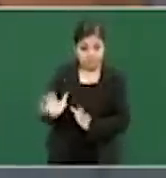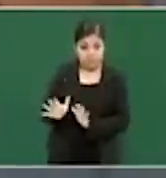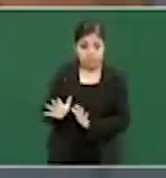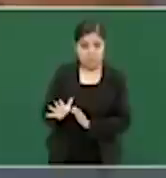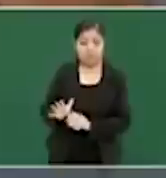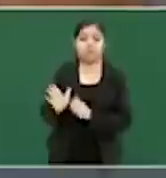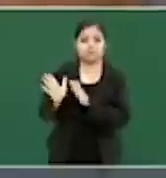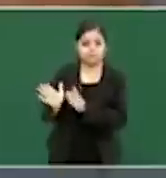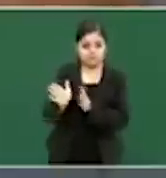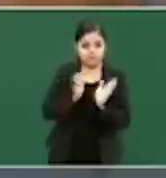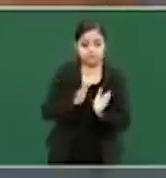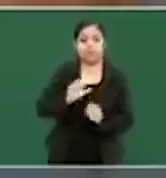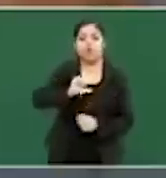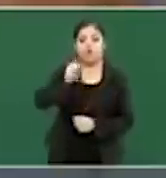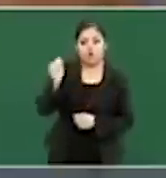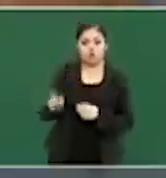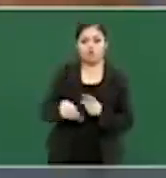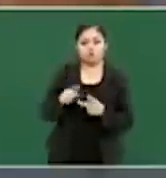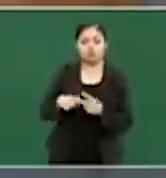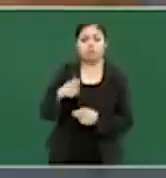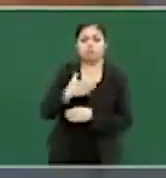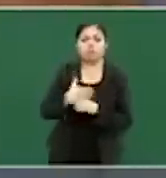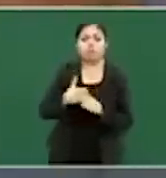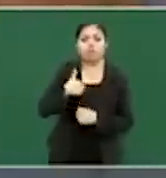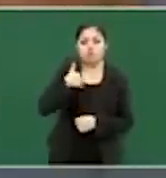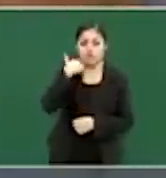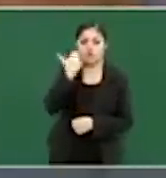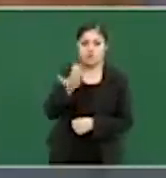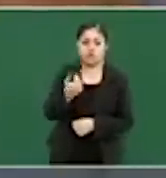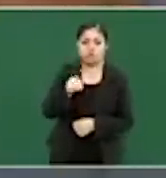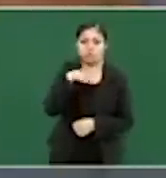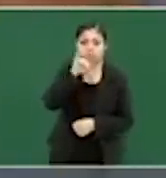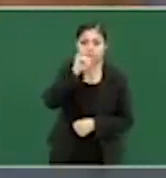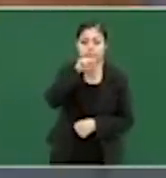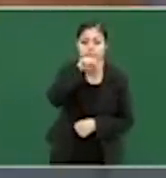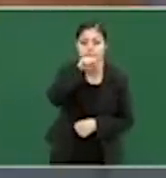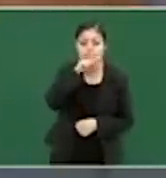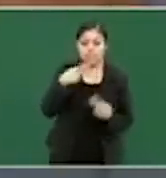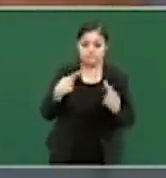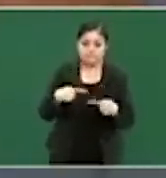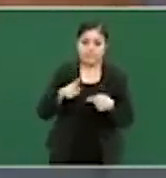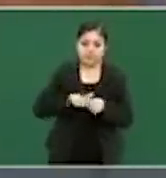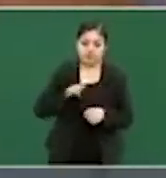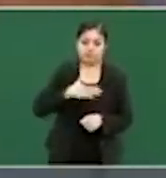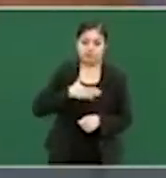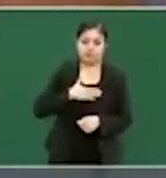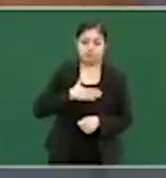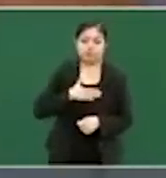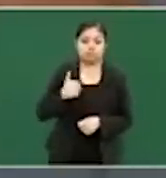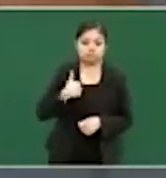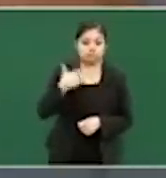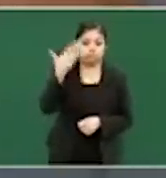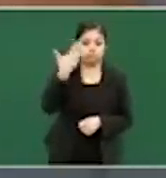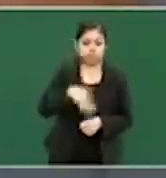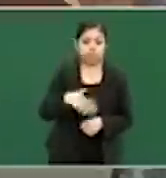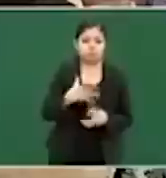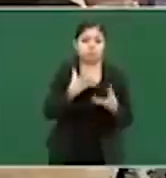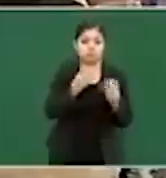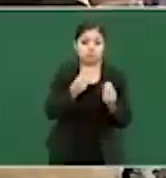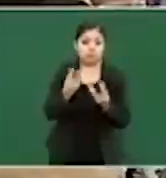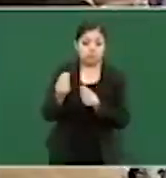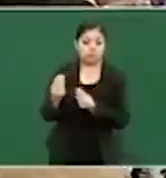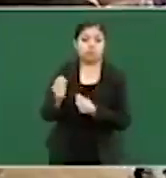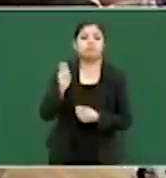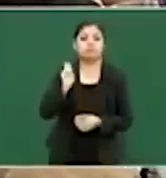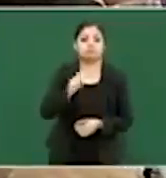otro lado, comentar algo que me preocupa en lo personal muchísimo, que son algunos medios o muchos